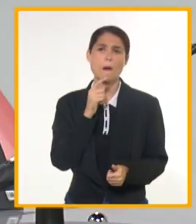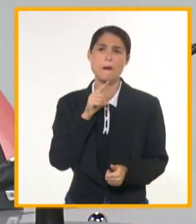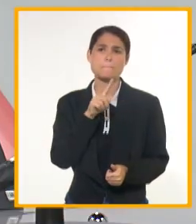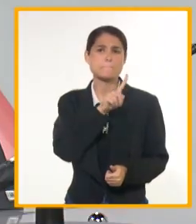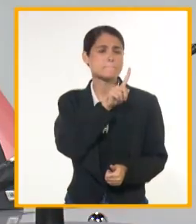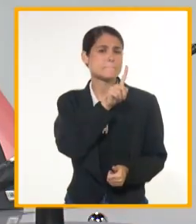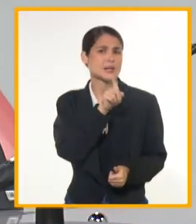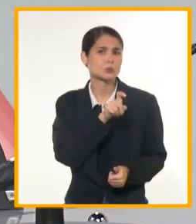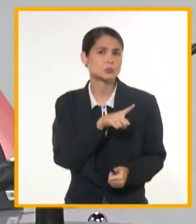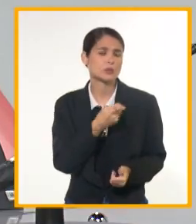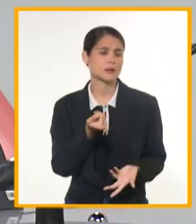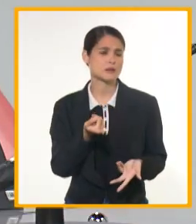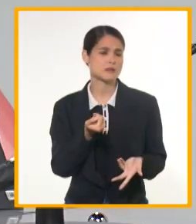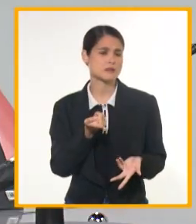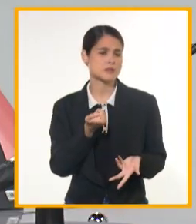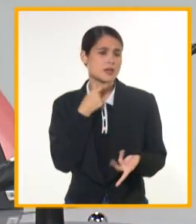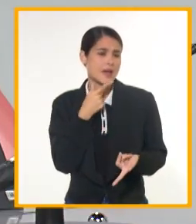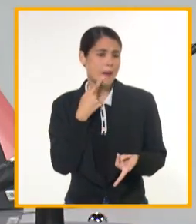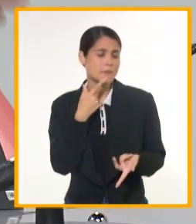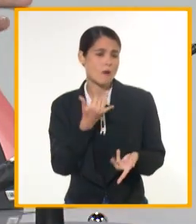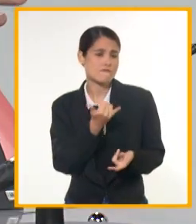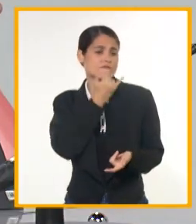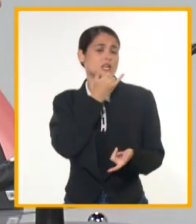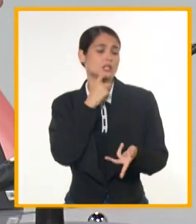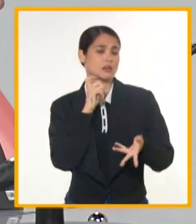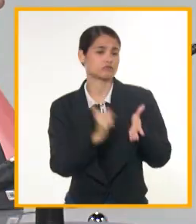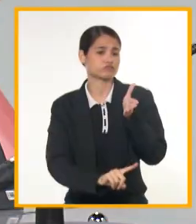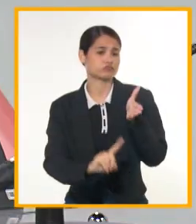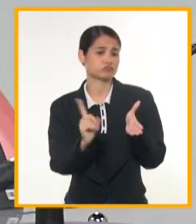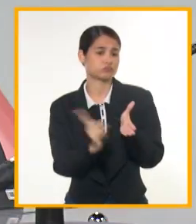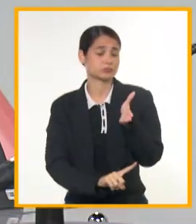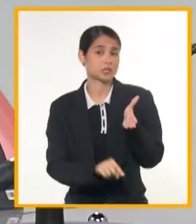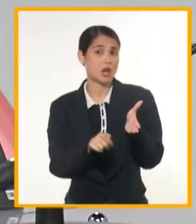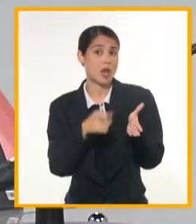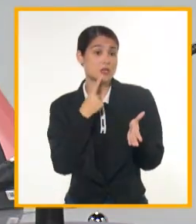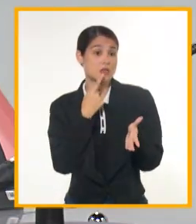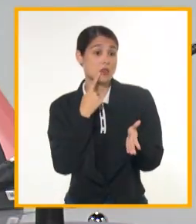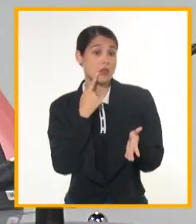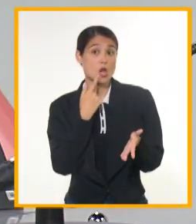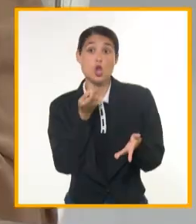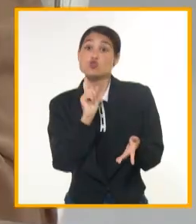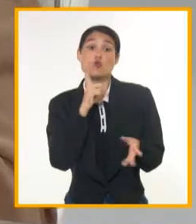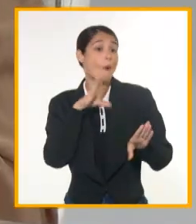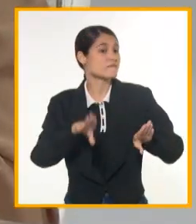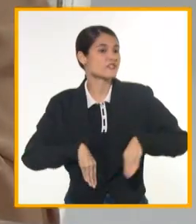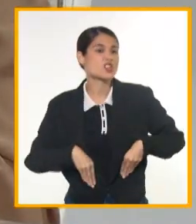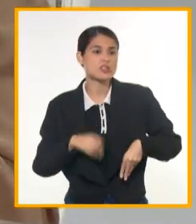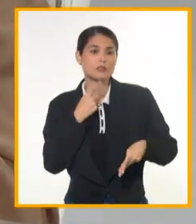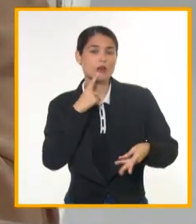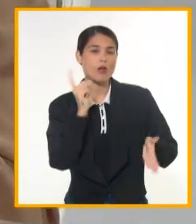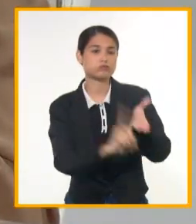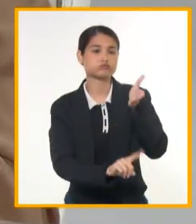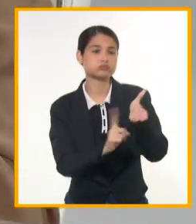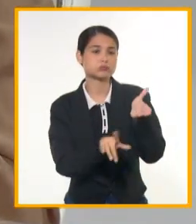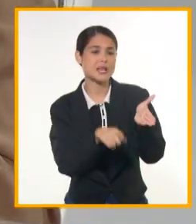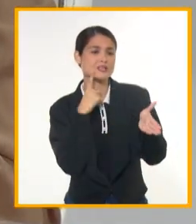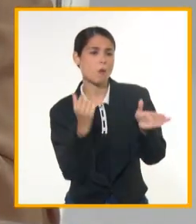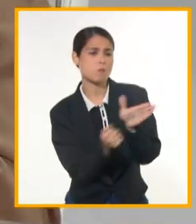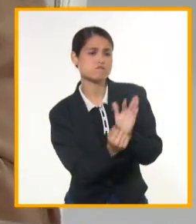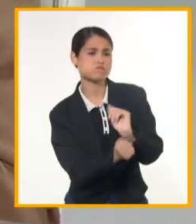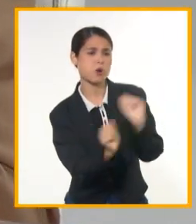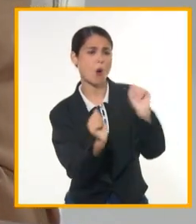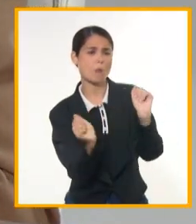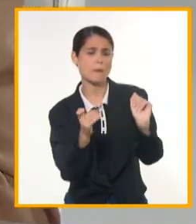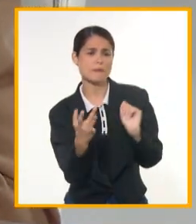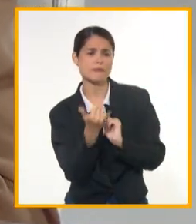no bombardear infraestructura energética. Y se están bombardeando. Hoy precisamente ha habido bombardeo. O sea, lo está incumpliendo. Pero como